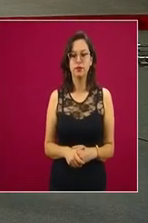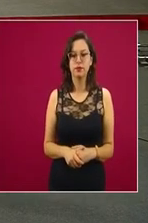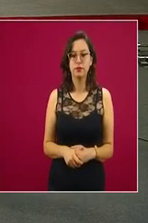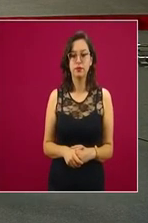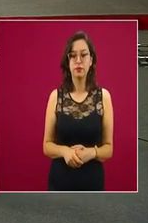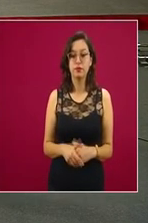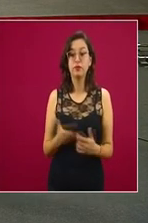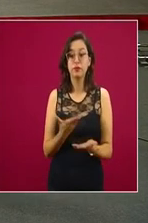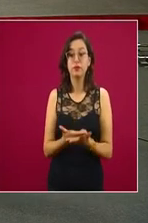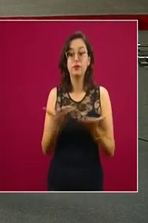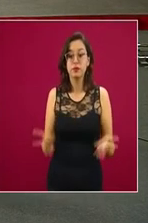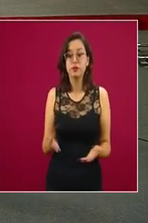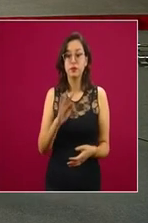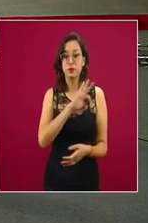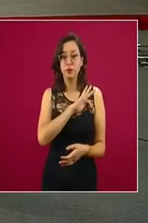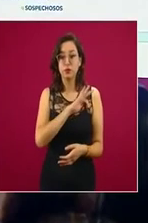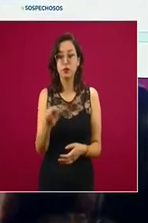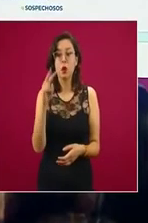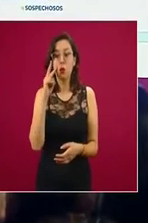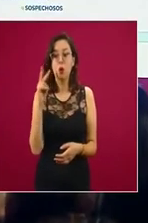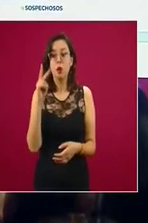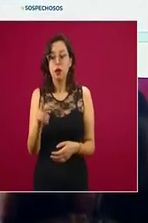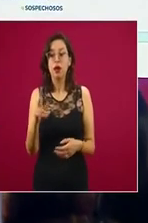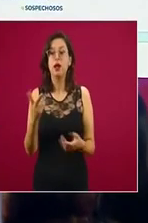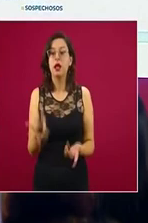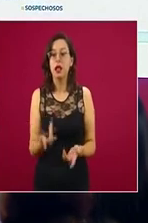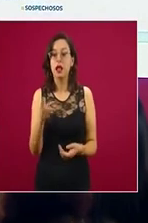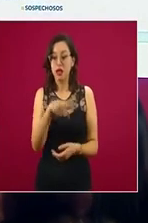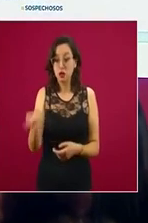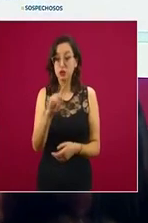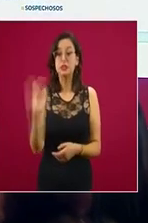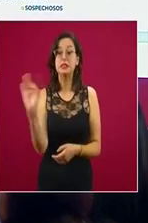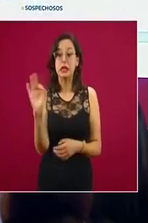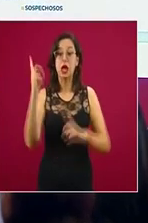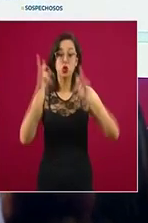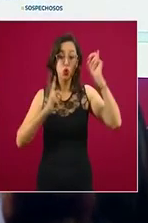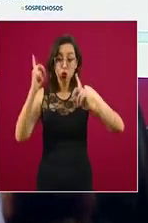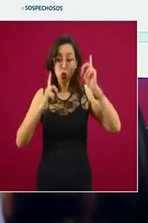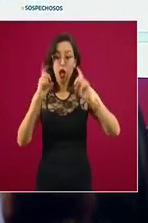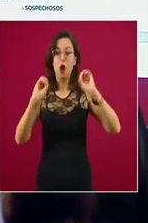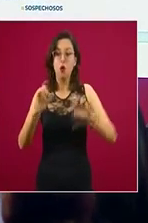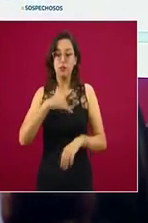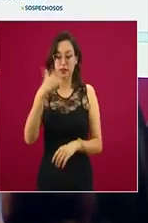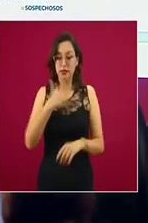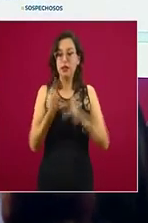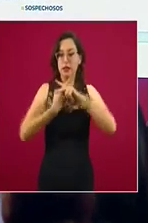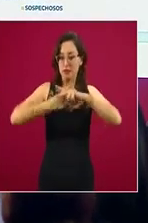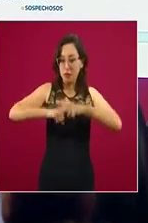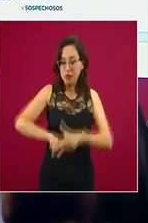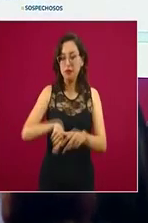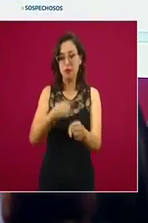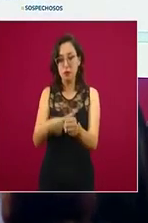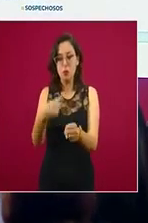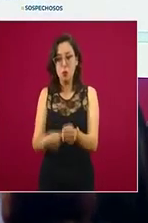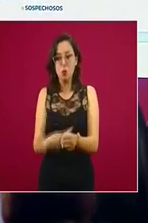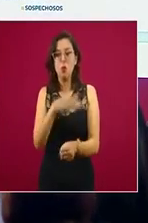Ahora bien, cuando vemos los casos sospechosos y los confirmados, de acuerdo al inicio de los síntomas, aquí quiero recordarles, y ya empezando a